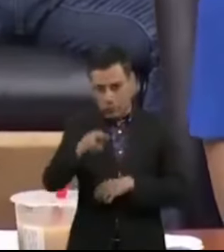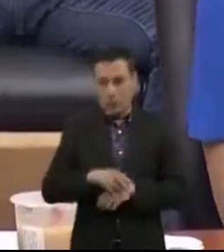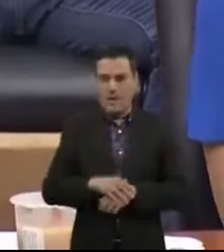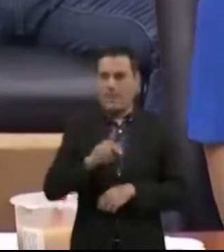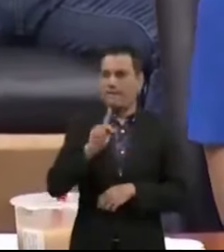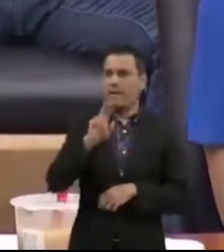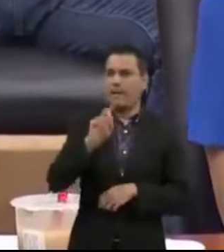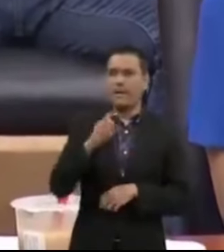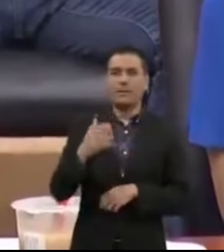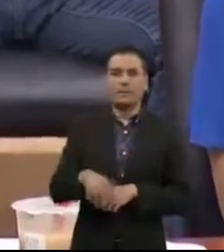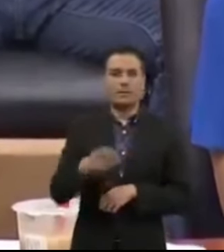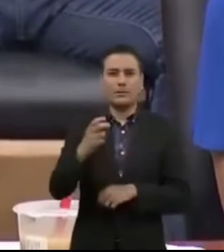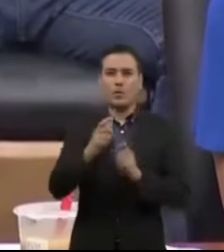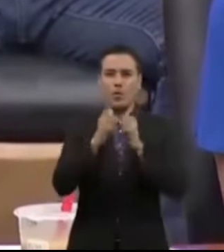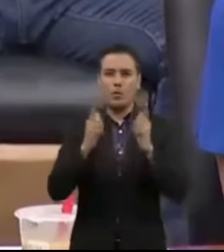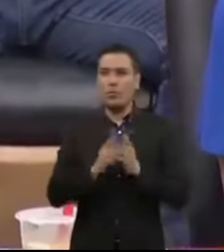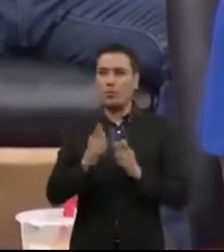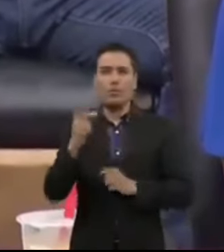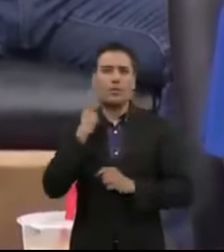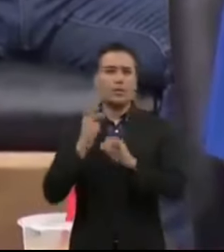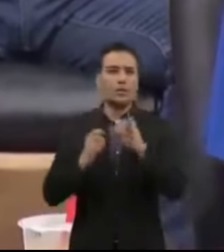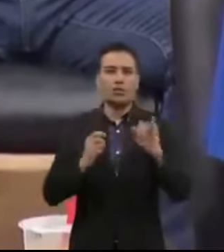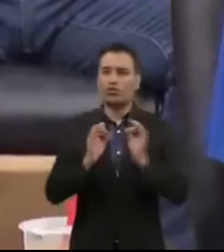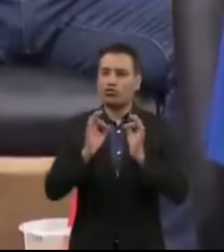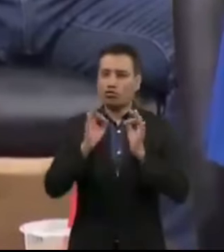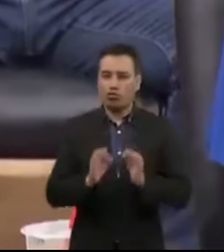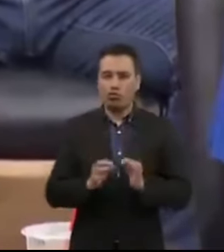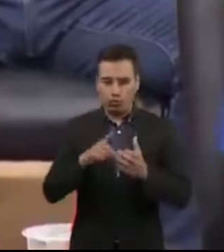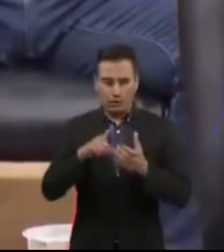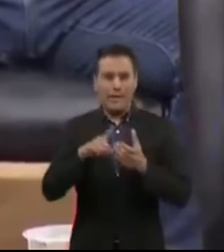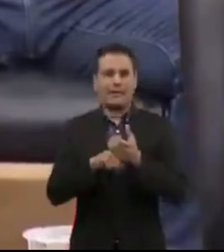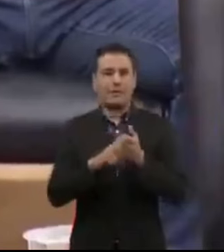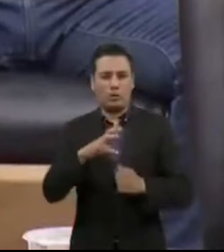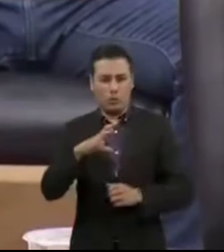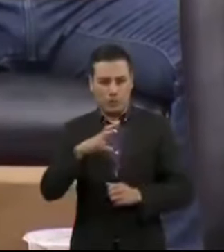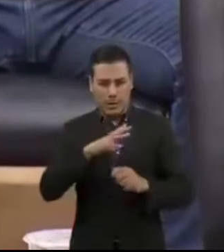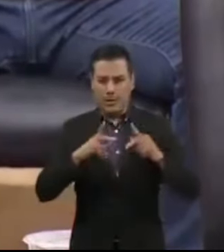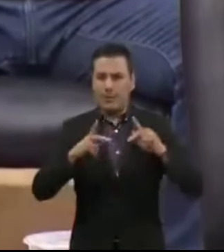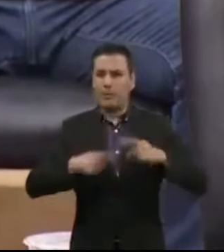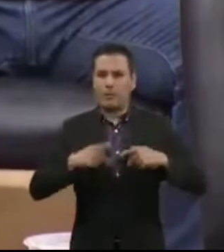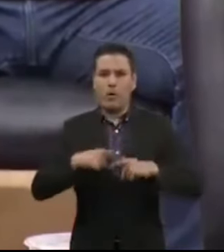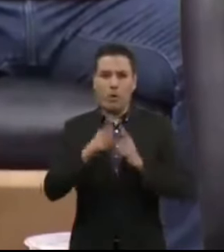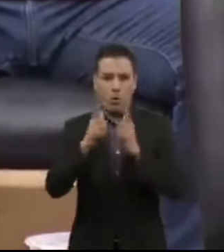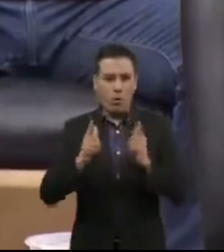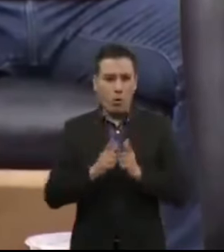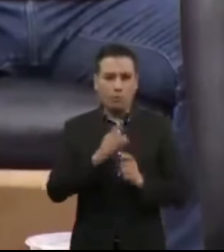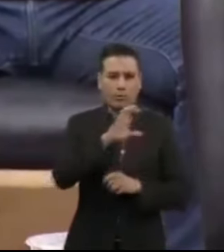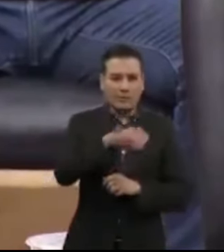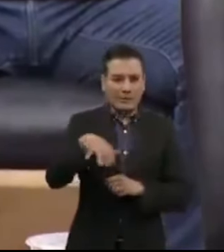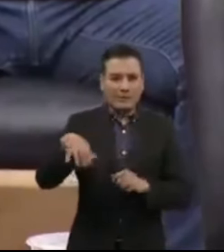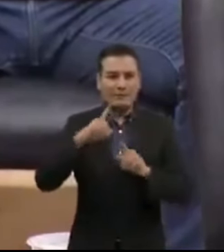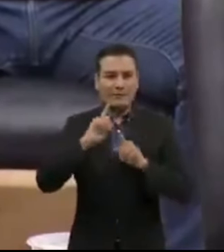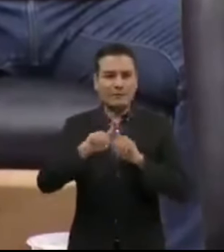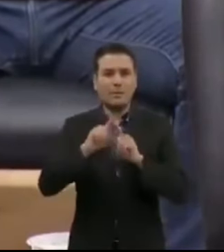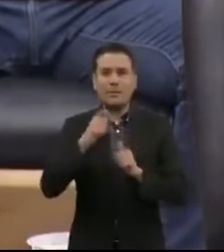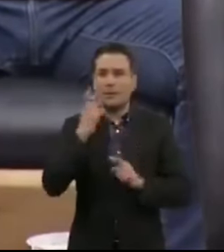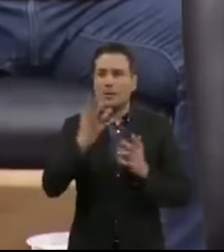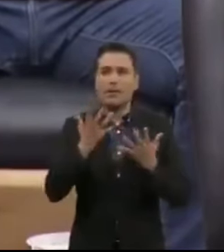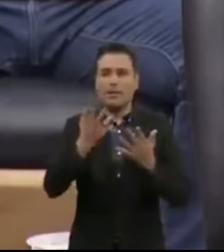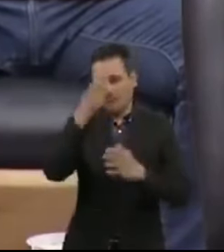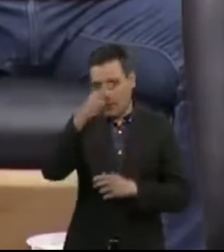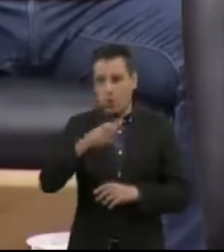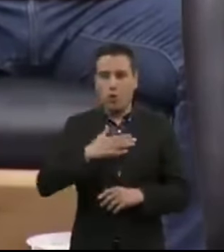un movimiento de izquierda que con la concentración de la voz de diversos movimientos sociales buscó que México fuera un país más justo,